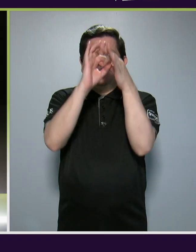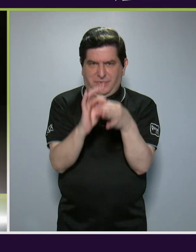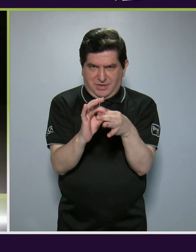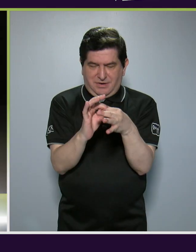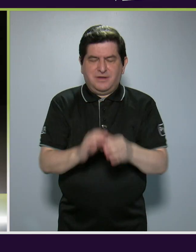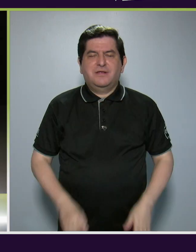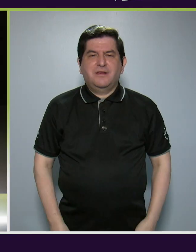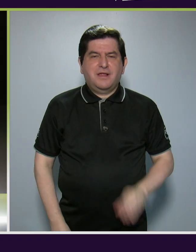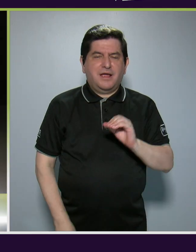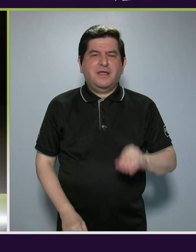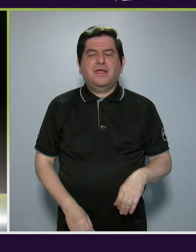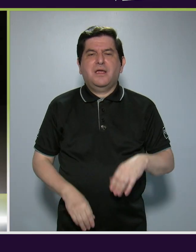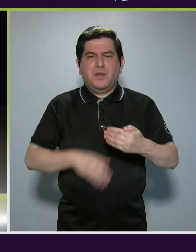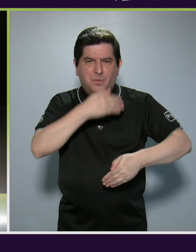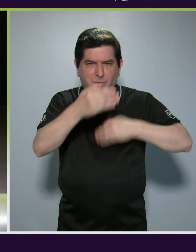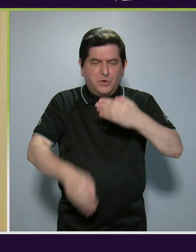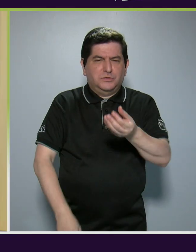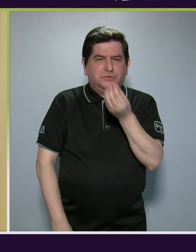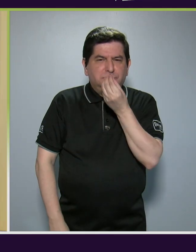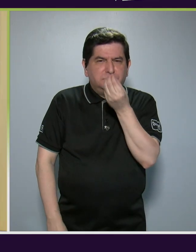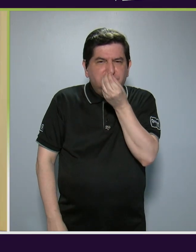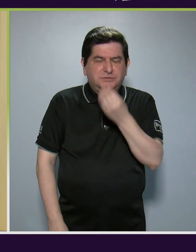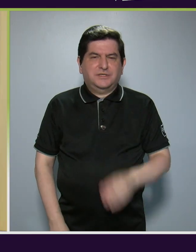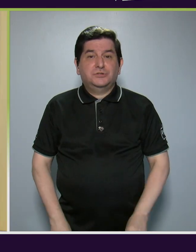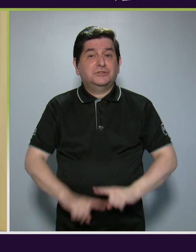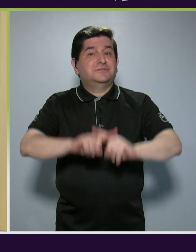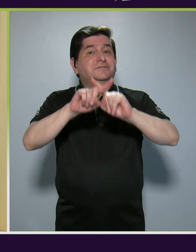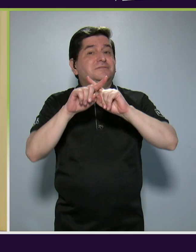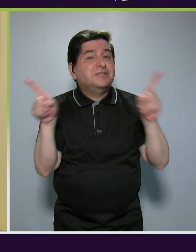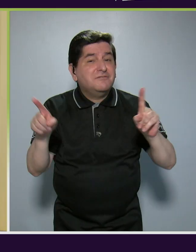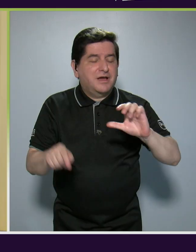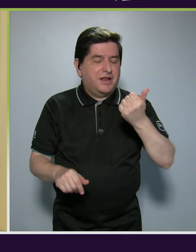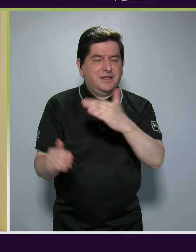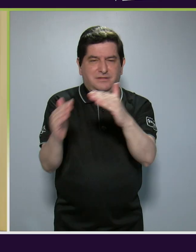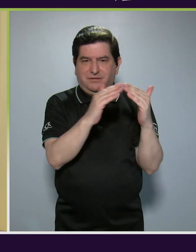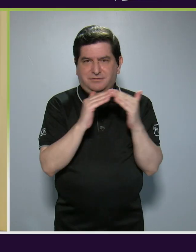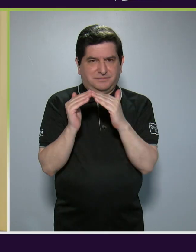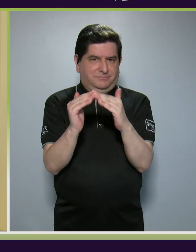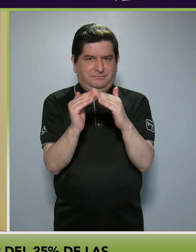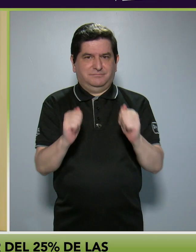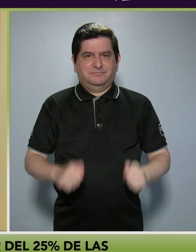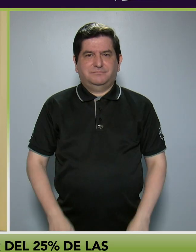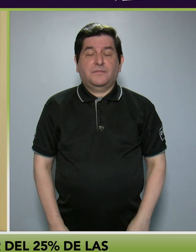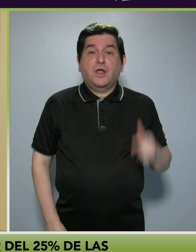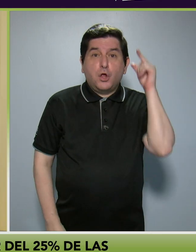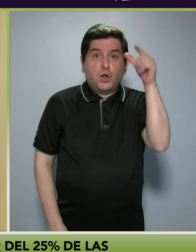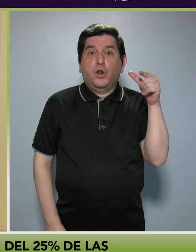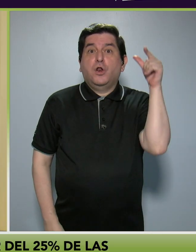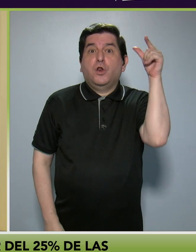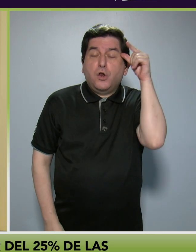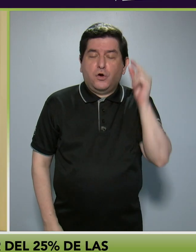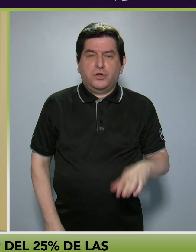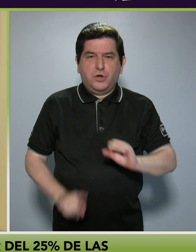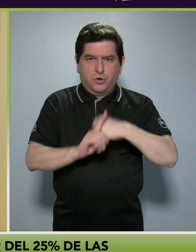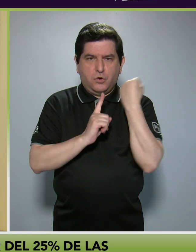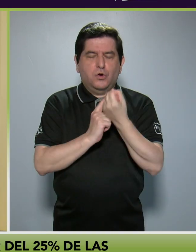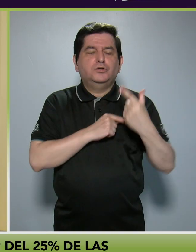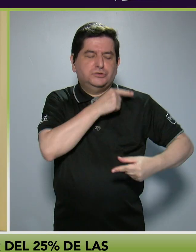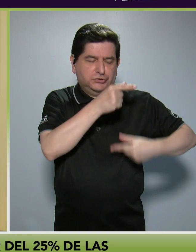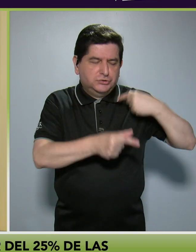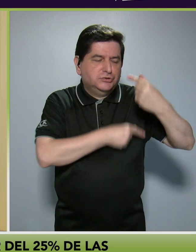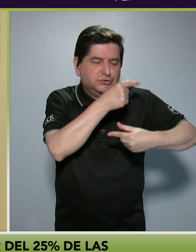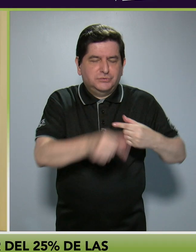patrones alimenticios un poco diferentes al resto de la población. Obviamente también hay un factor genético para el